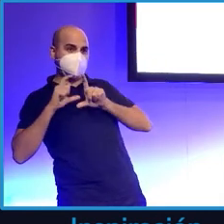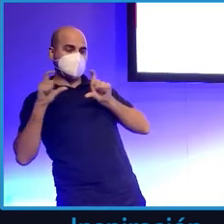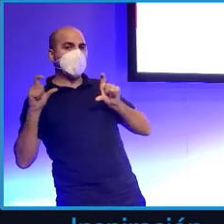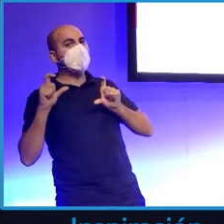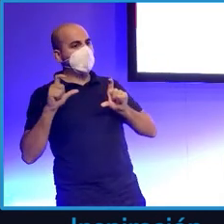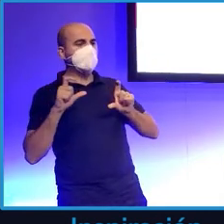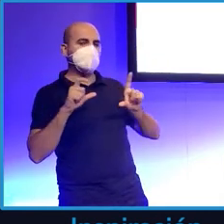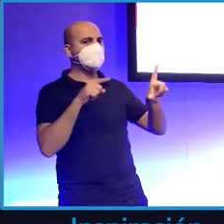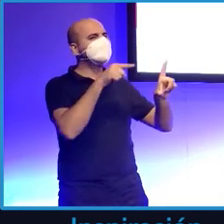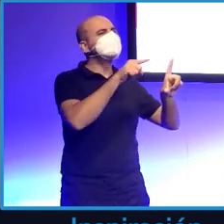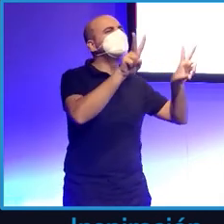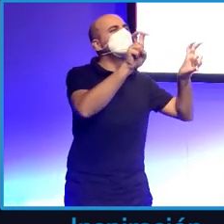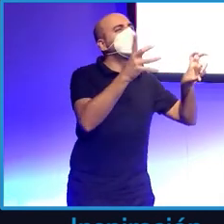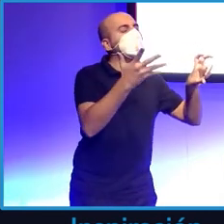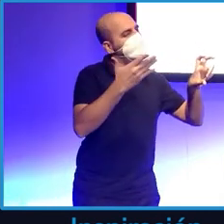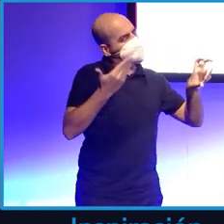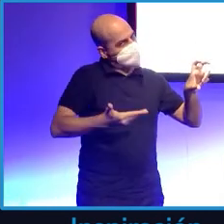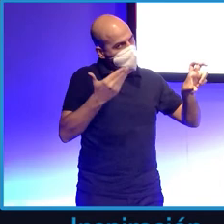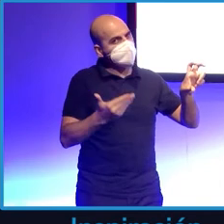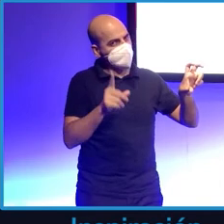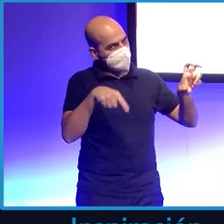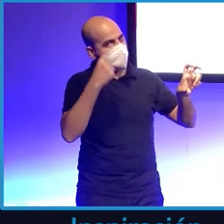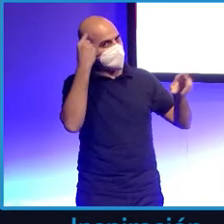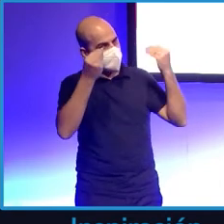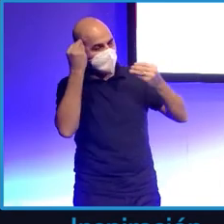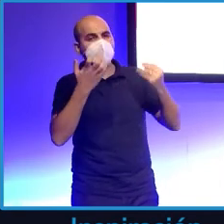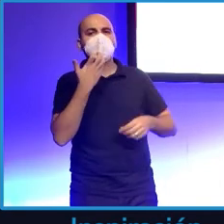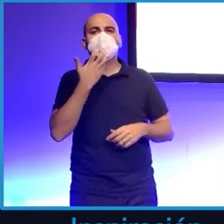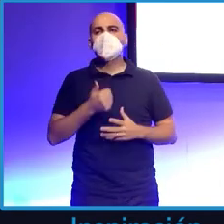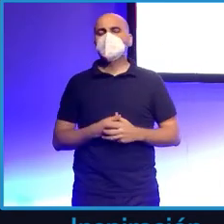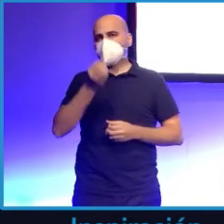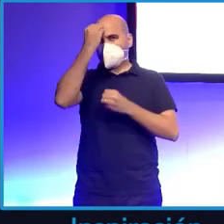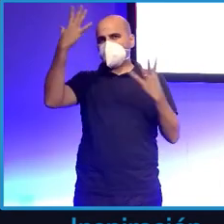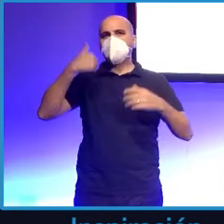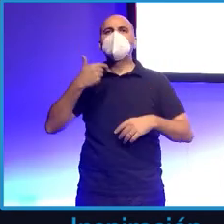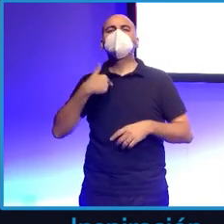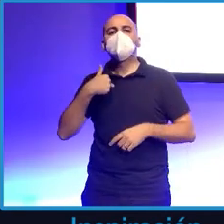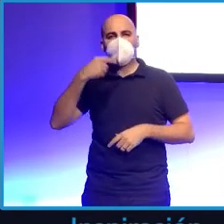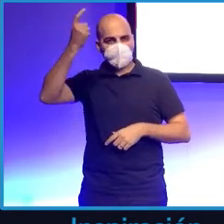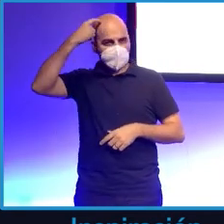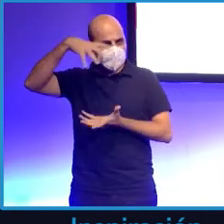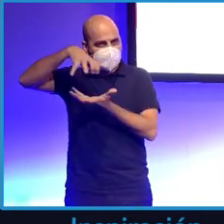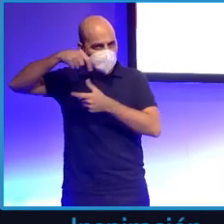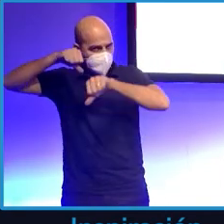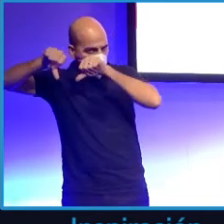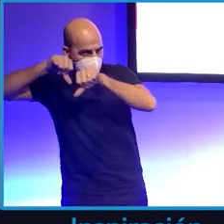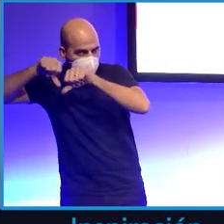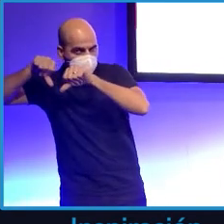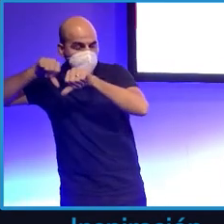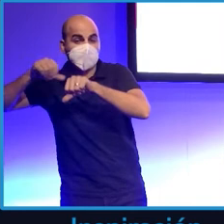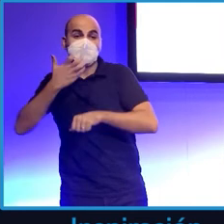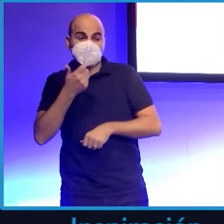neurocirujano que recomendación tiene más valor la de un carnicero bueno está viendo pero más que demostrar ser un carnicero que me recomiendo